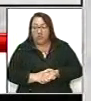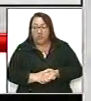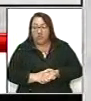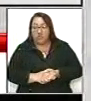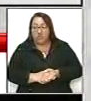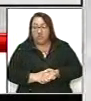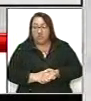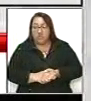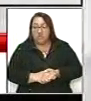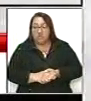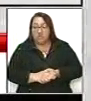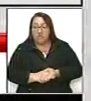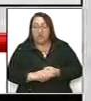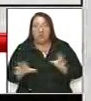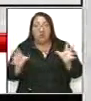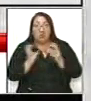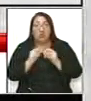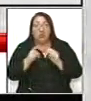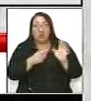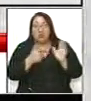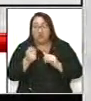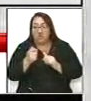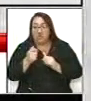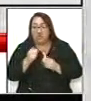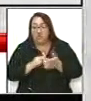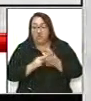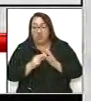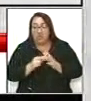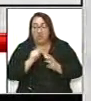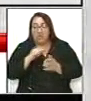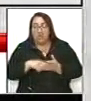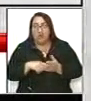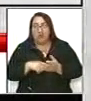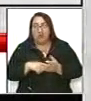Presidente, en total de estos 700 estuvieron,